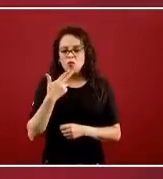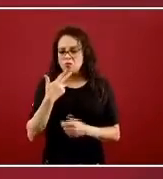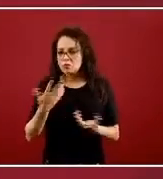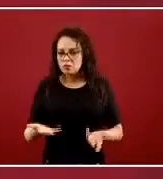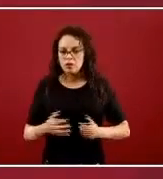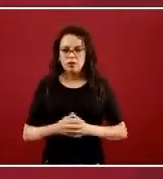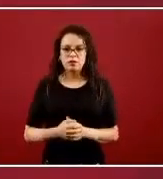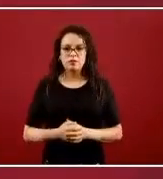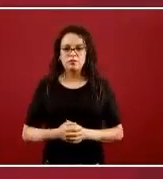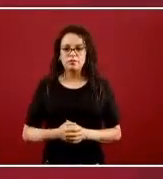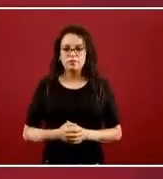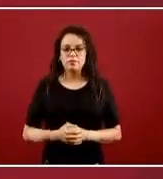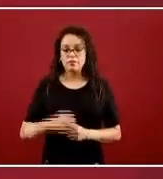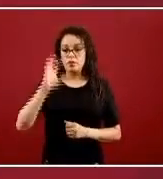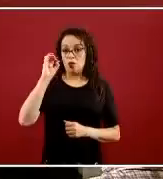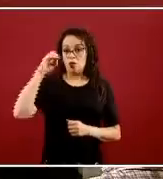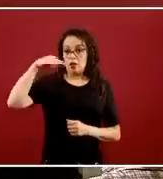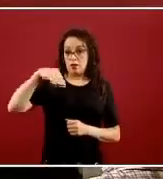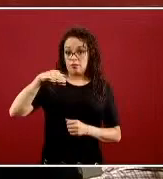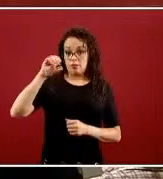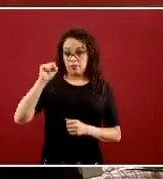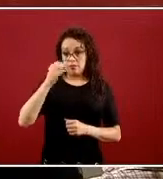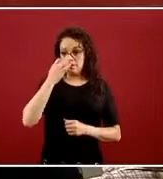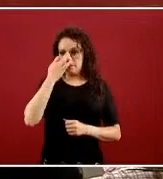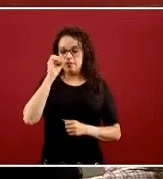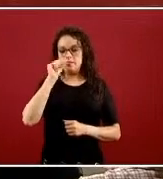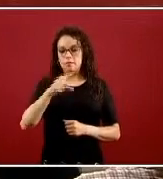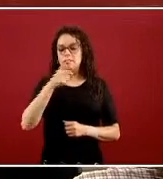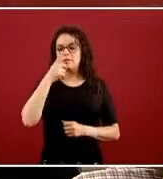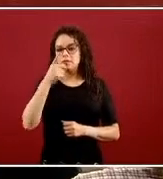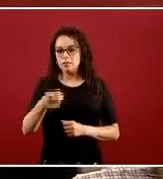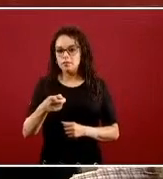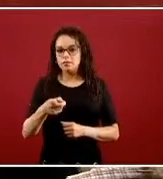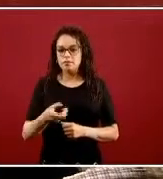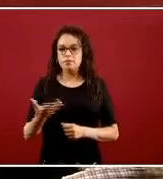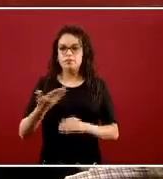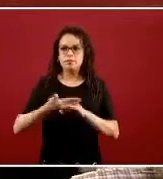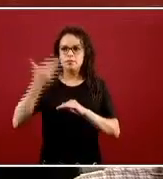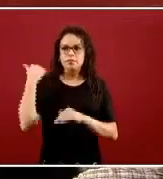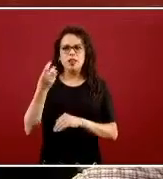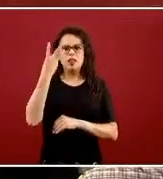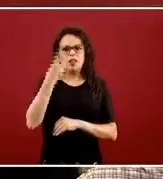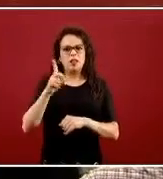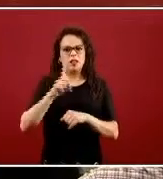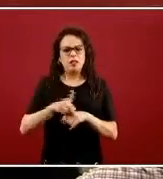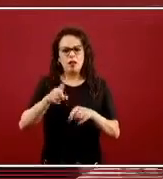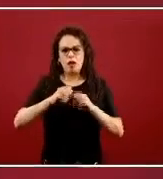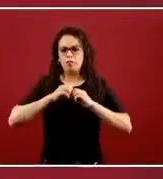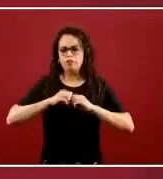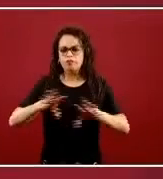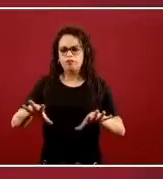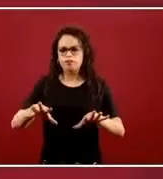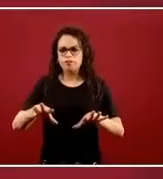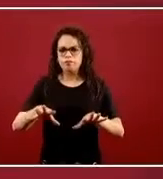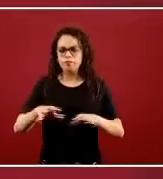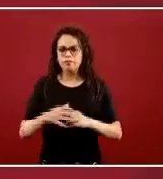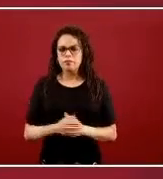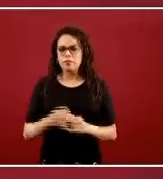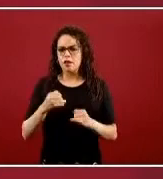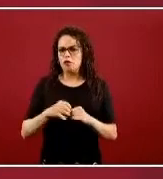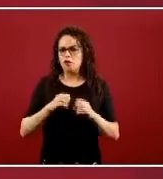Salud, Organización Mundial de la Salud, ha publicado, está disponible desde hace unos 3 días, un posicionamiento